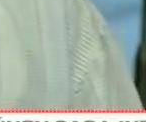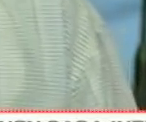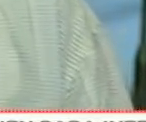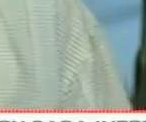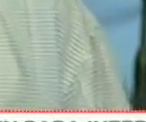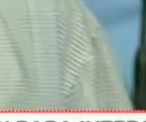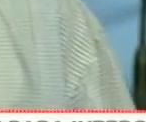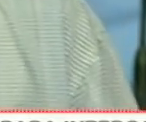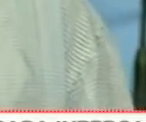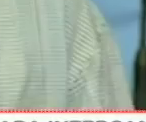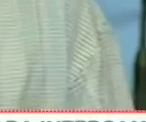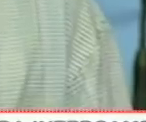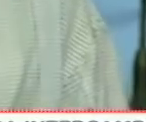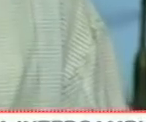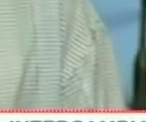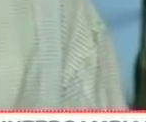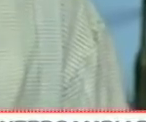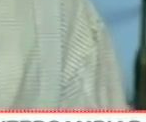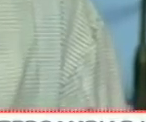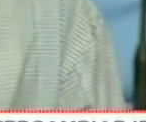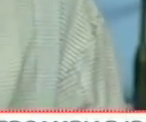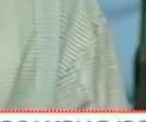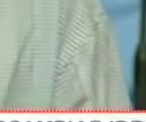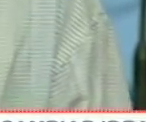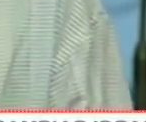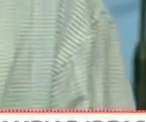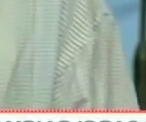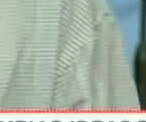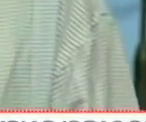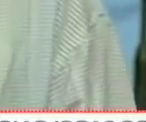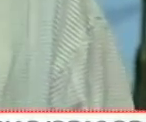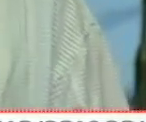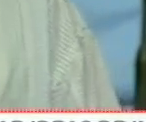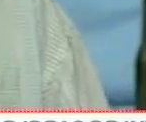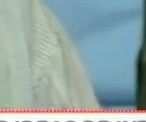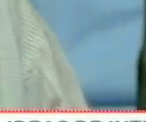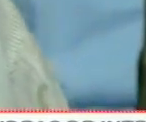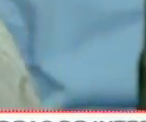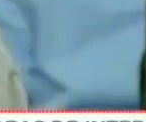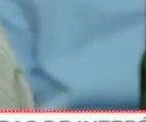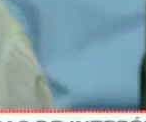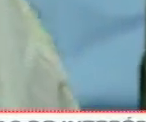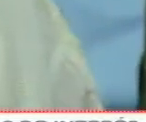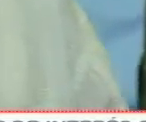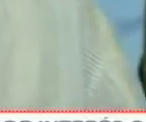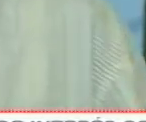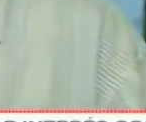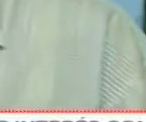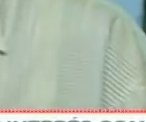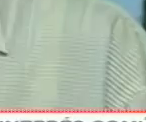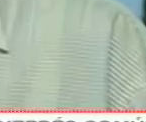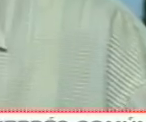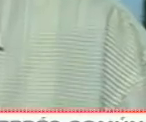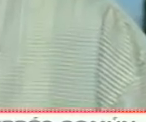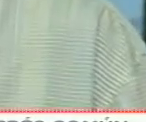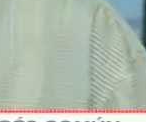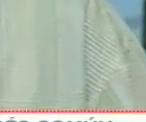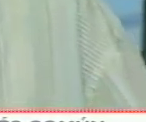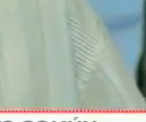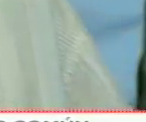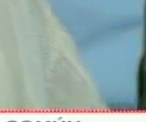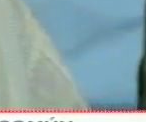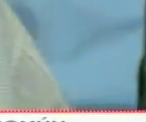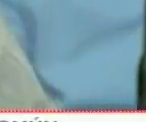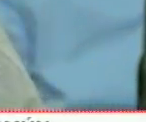Consideración esta solicitud de revisar una propuesta